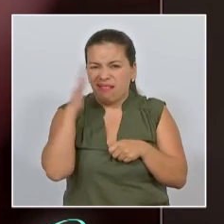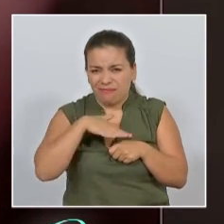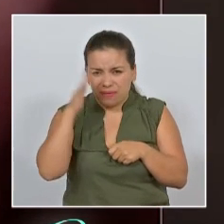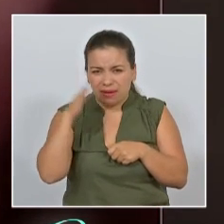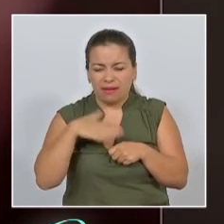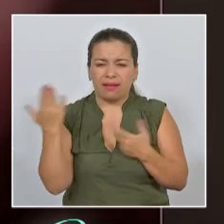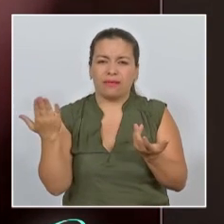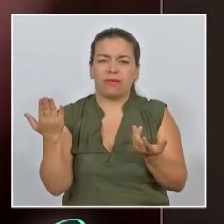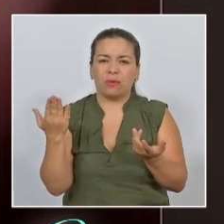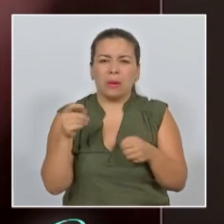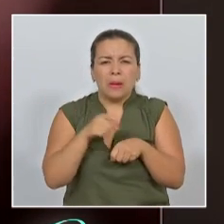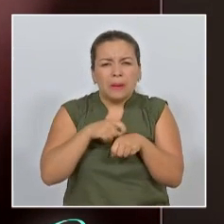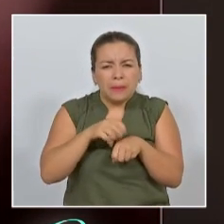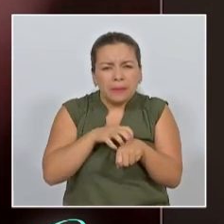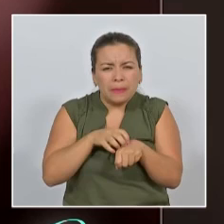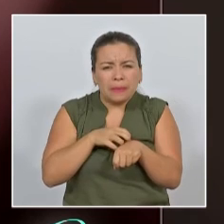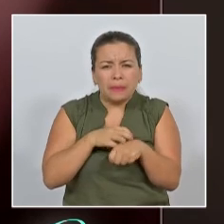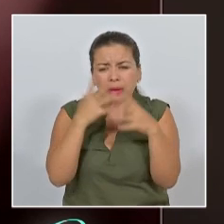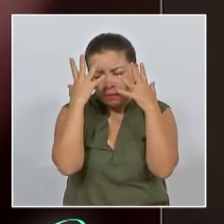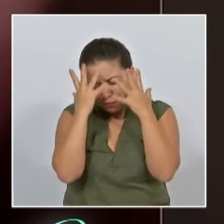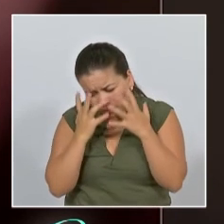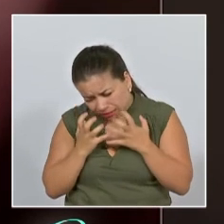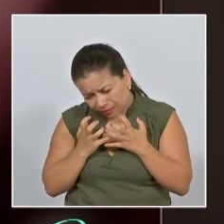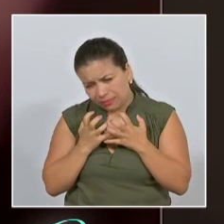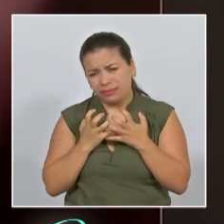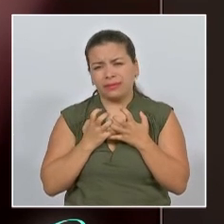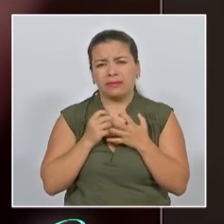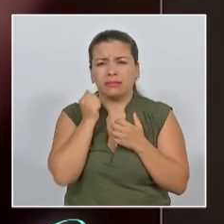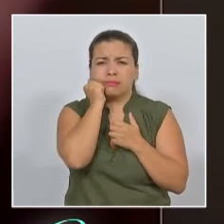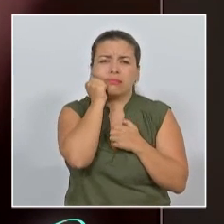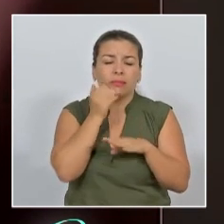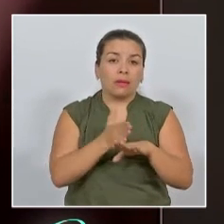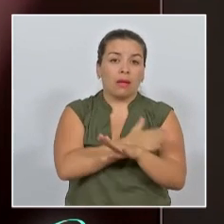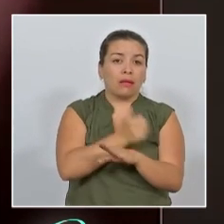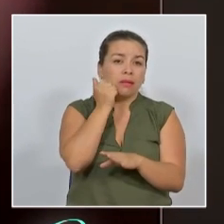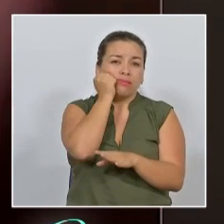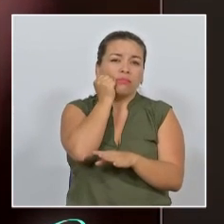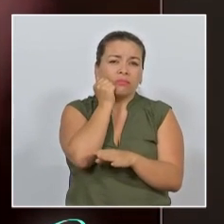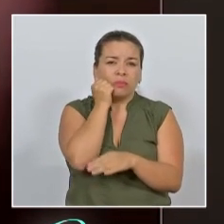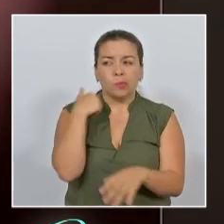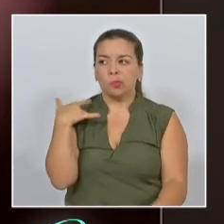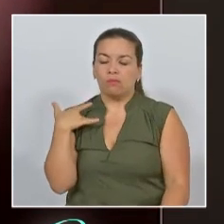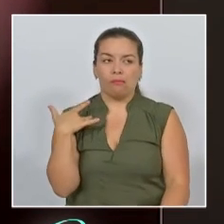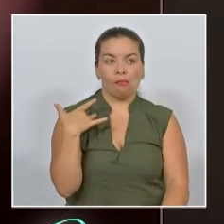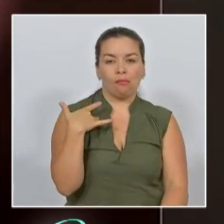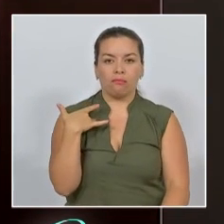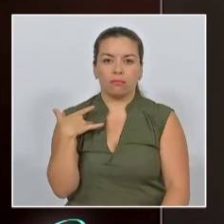alergias, depresión, síndrome premenstrual e irritabilidad.